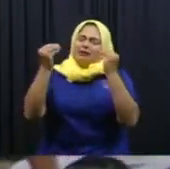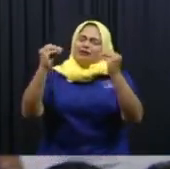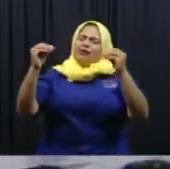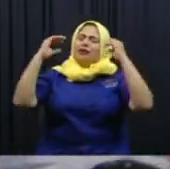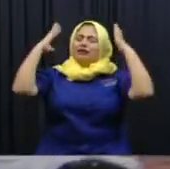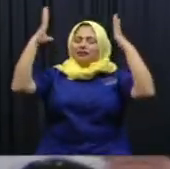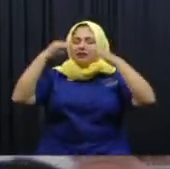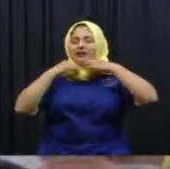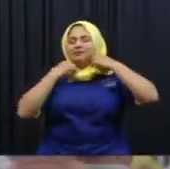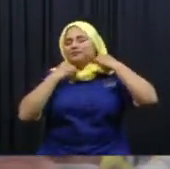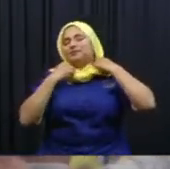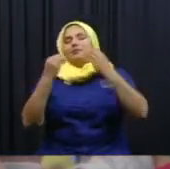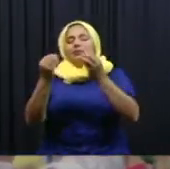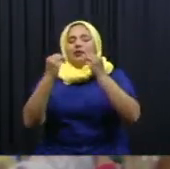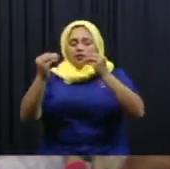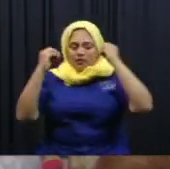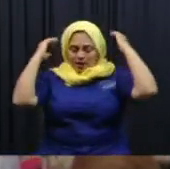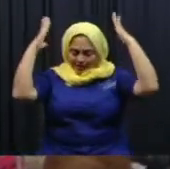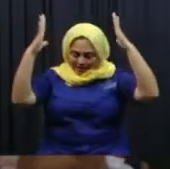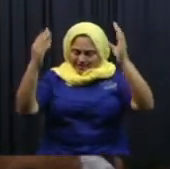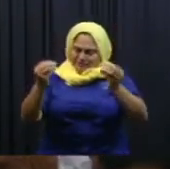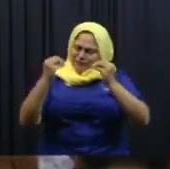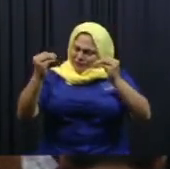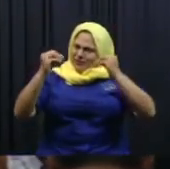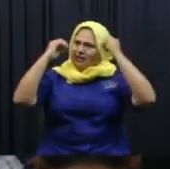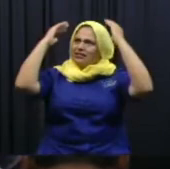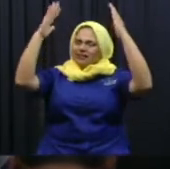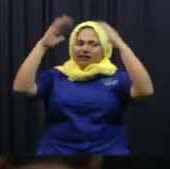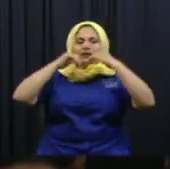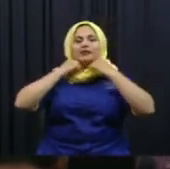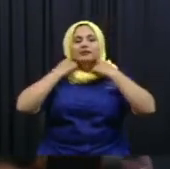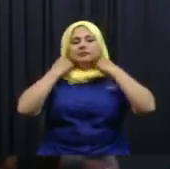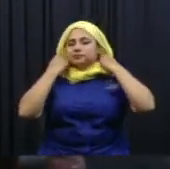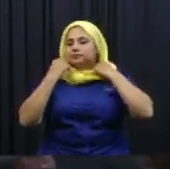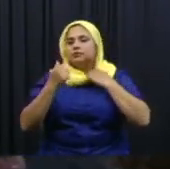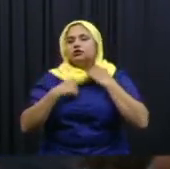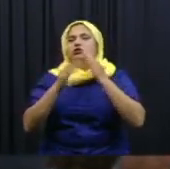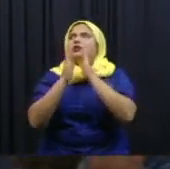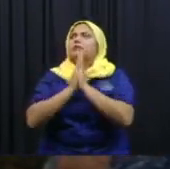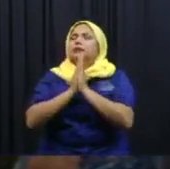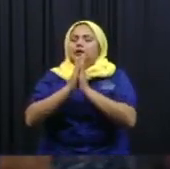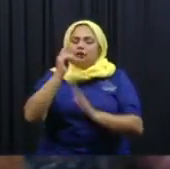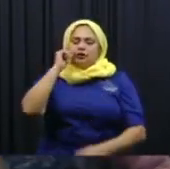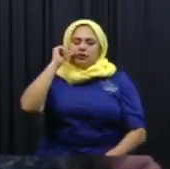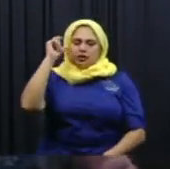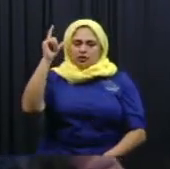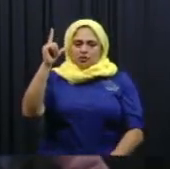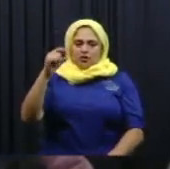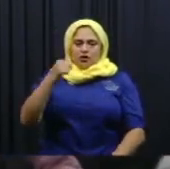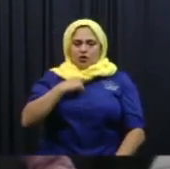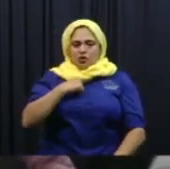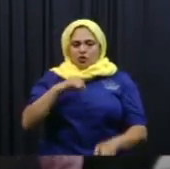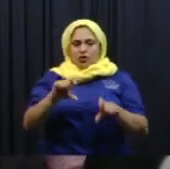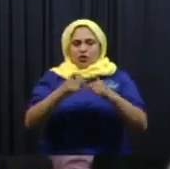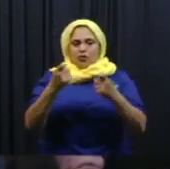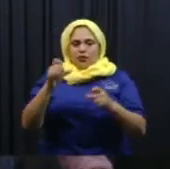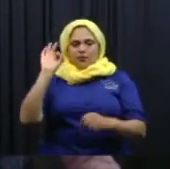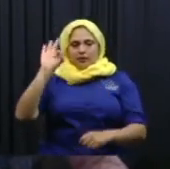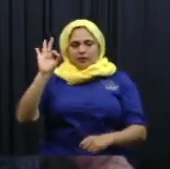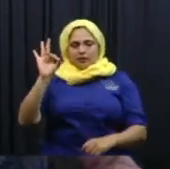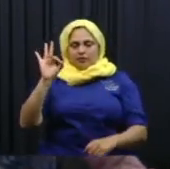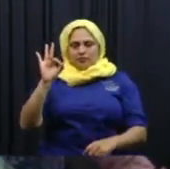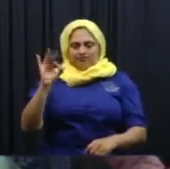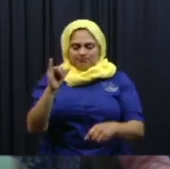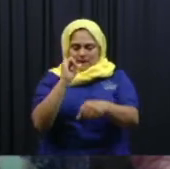abundancia abundancia abundancia te ruego Señor yo como pastor de esta